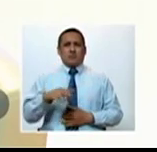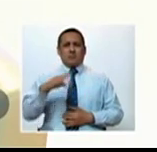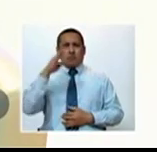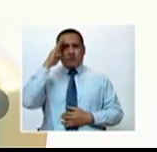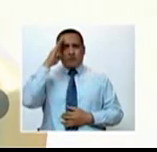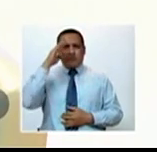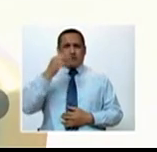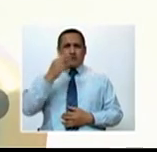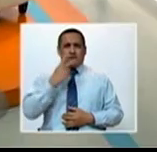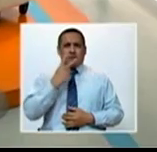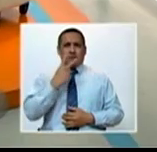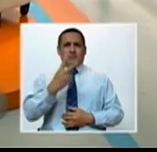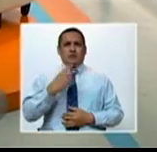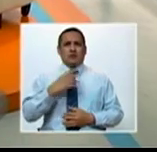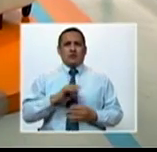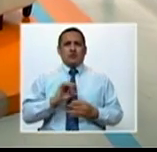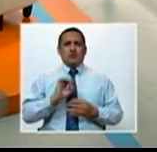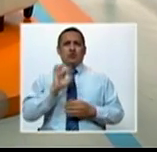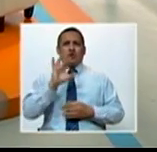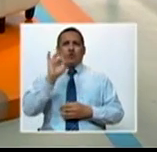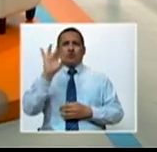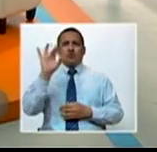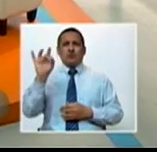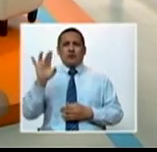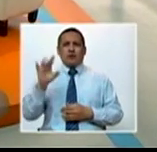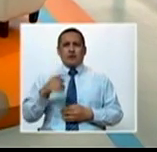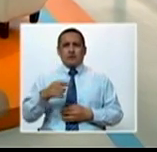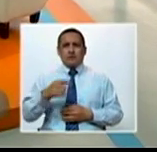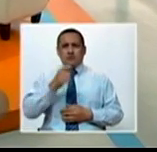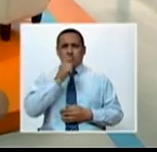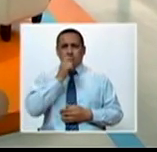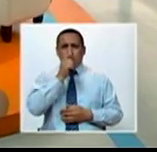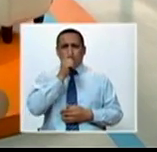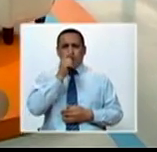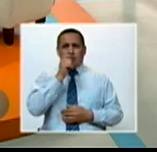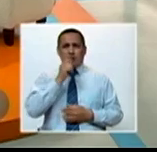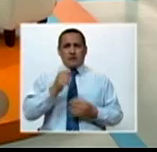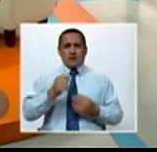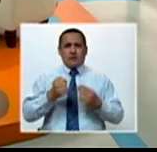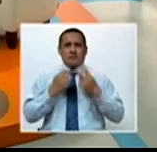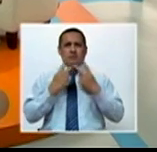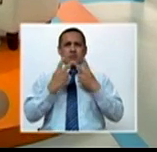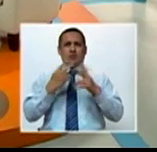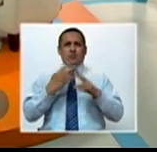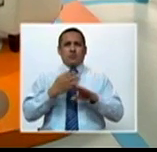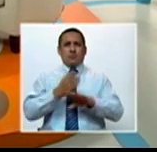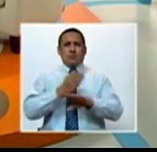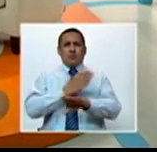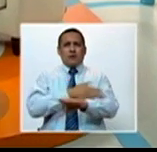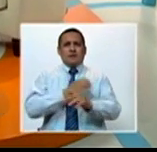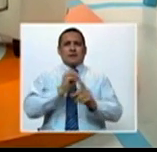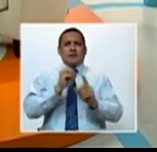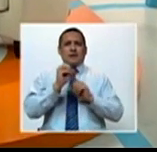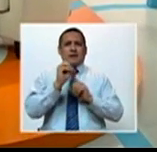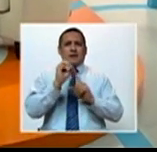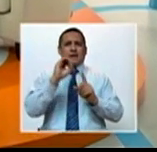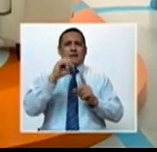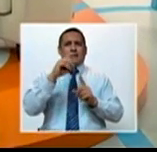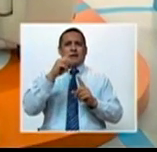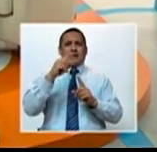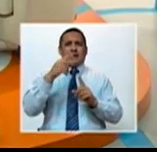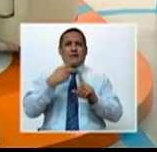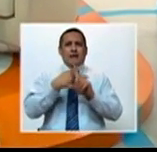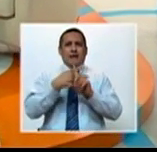otras drogas, ¿no? Sintéticas, como la ketamina, PCP o polvo de